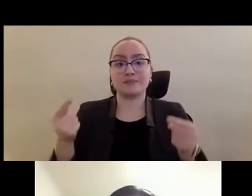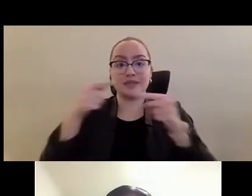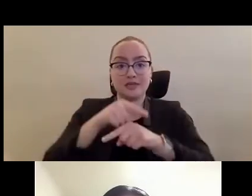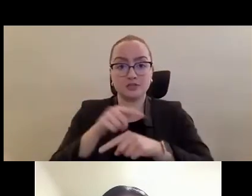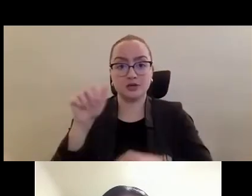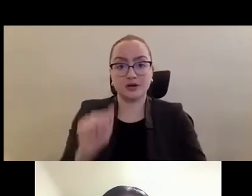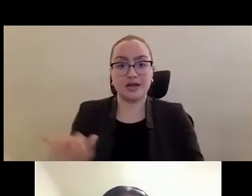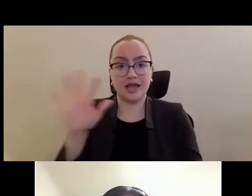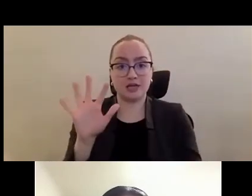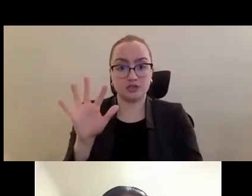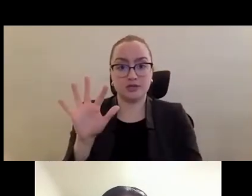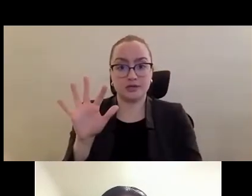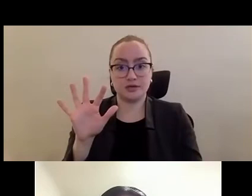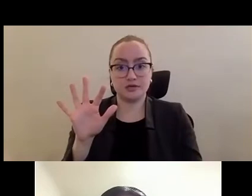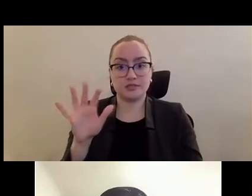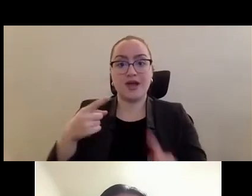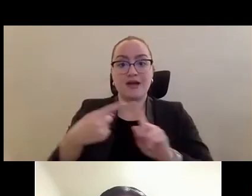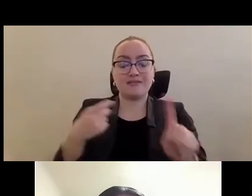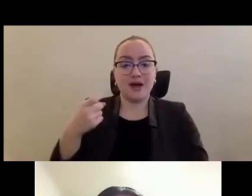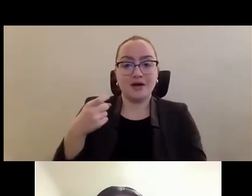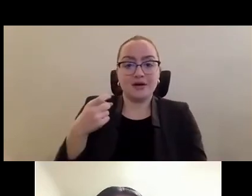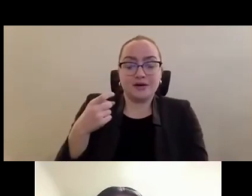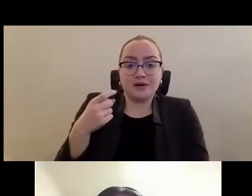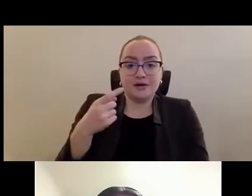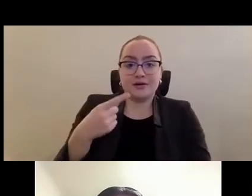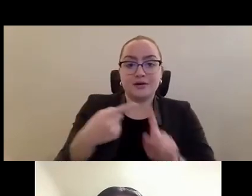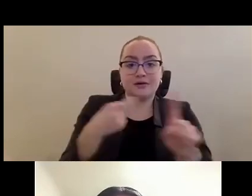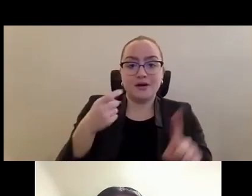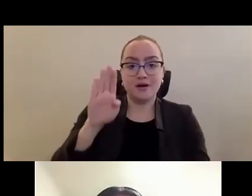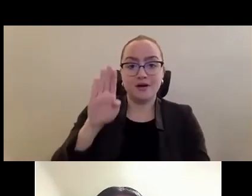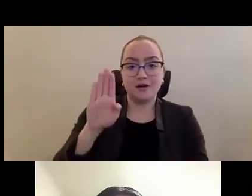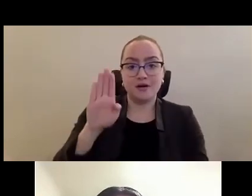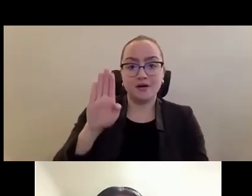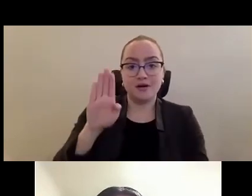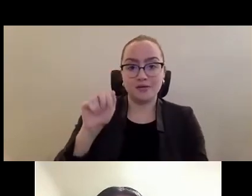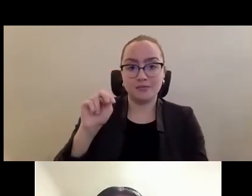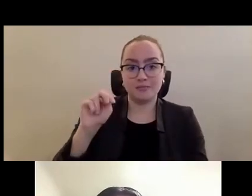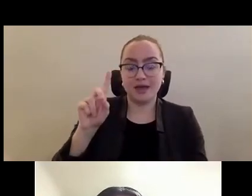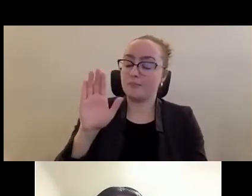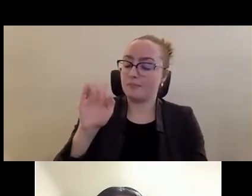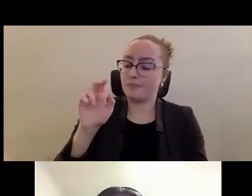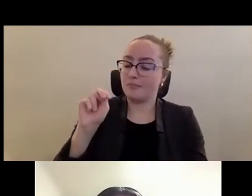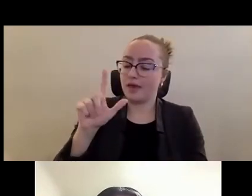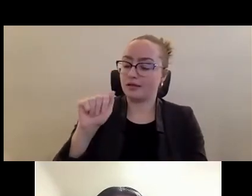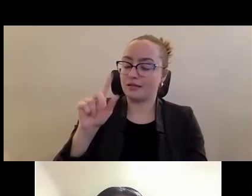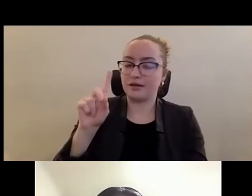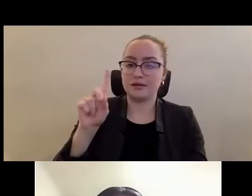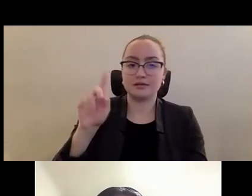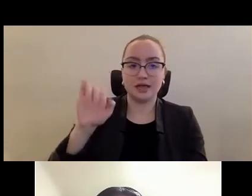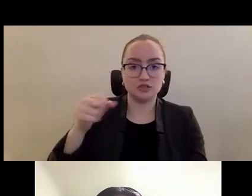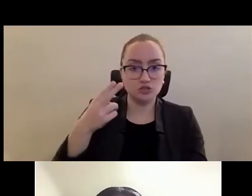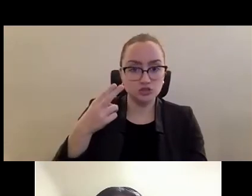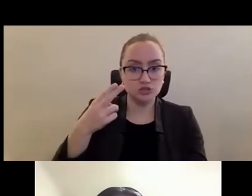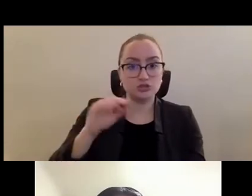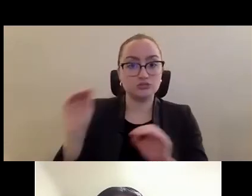quiere ir, por ejemplo, a otros países de Asia. Hay mucha inmigración interna en distintos territorios.